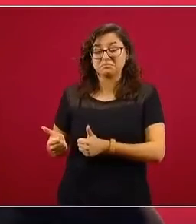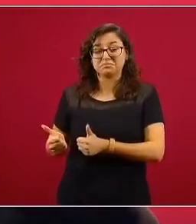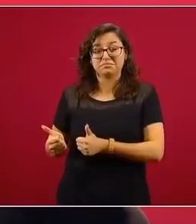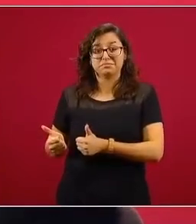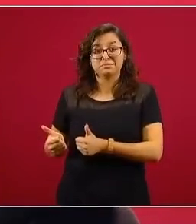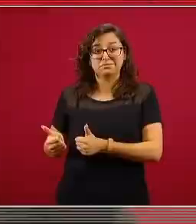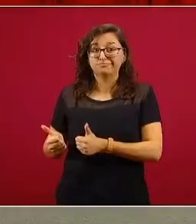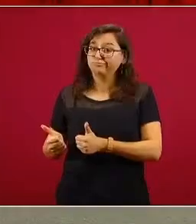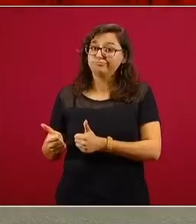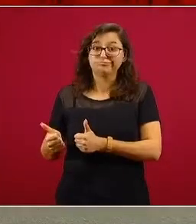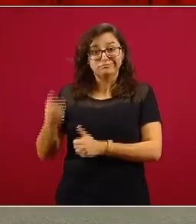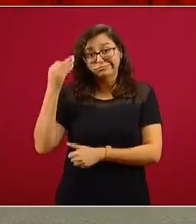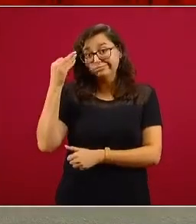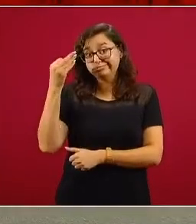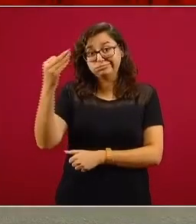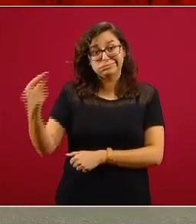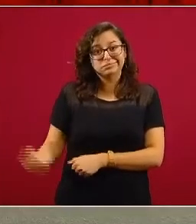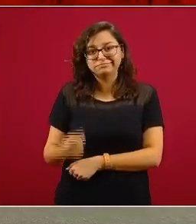espacio público.